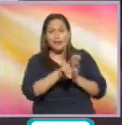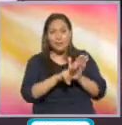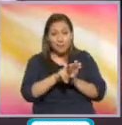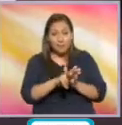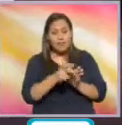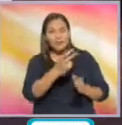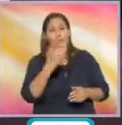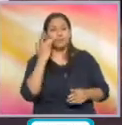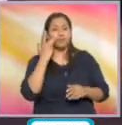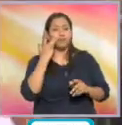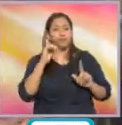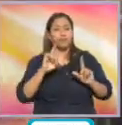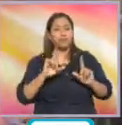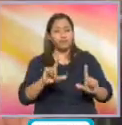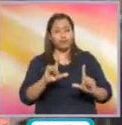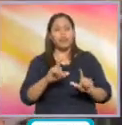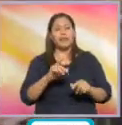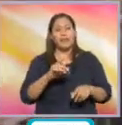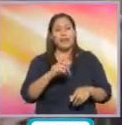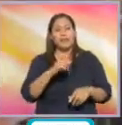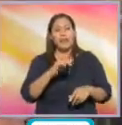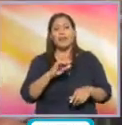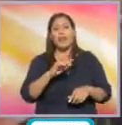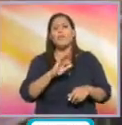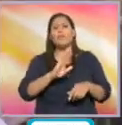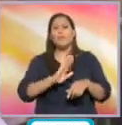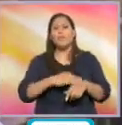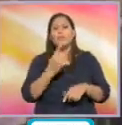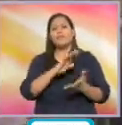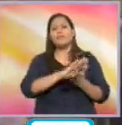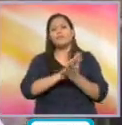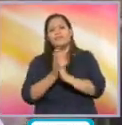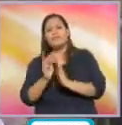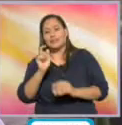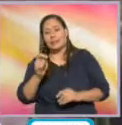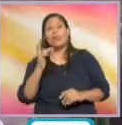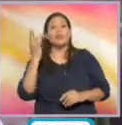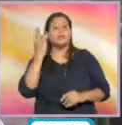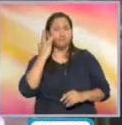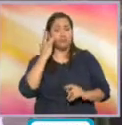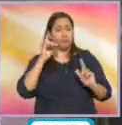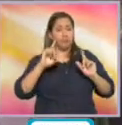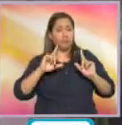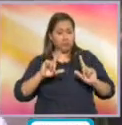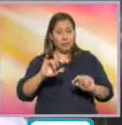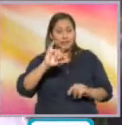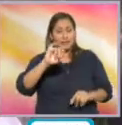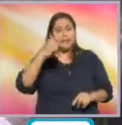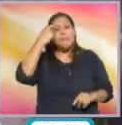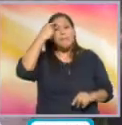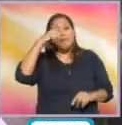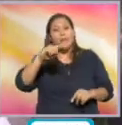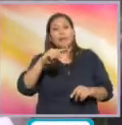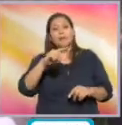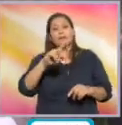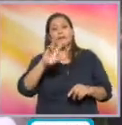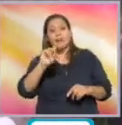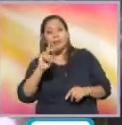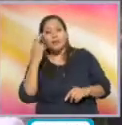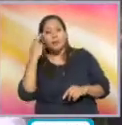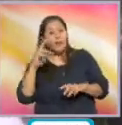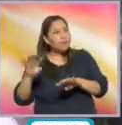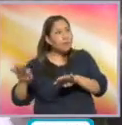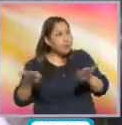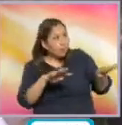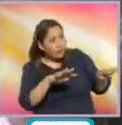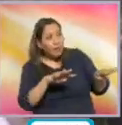objetos glamorosos, ¿no? Tienen una significación, es decir, hay glamour justamente para que, bueno, los medios tengan la